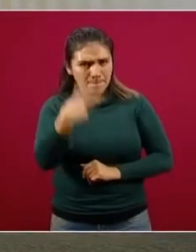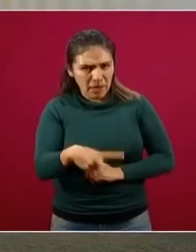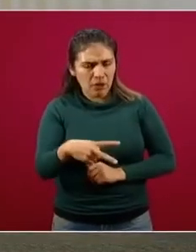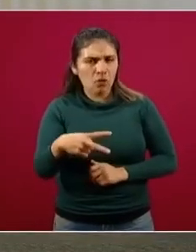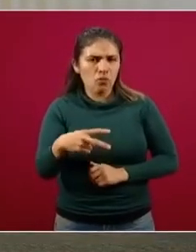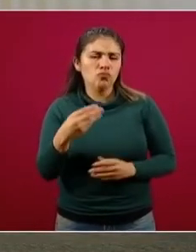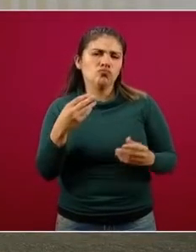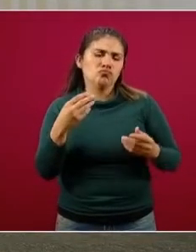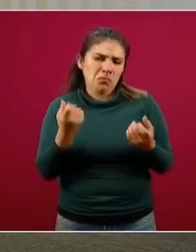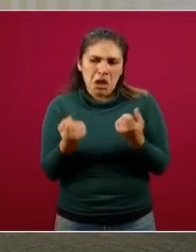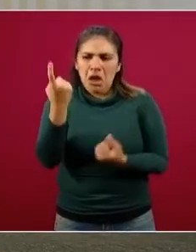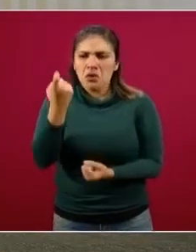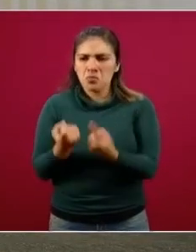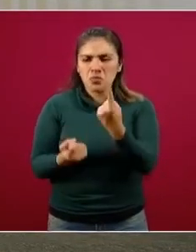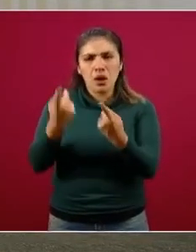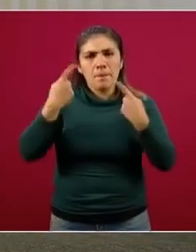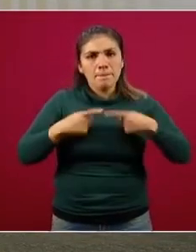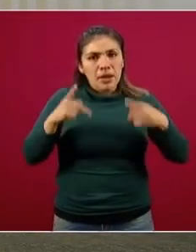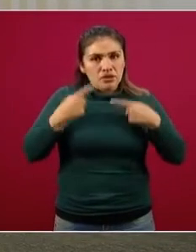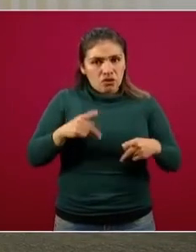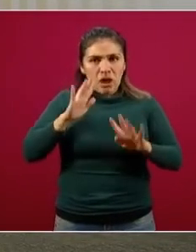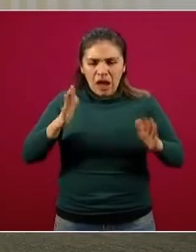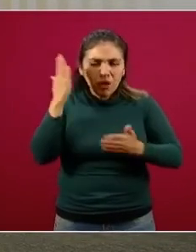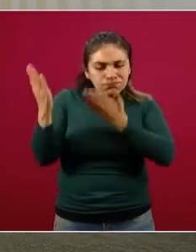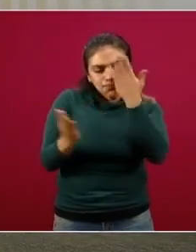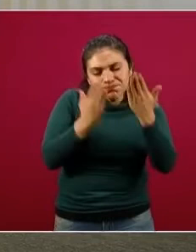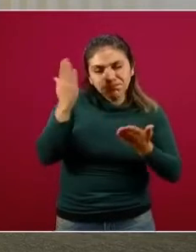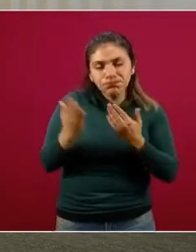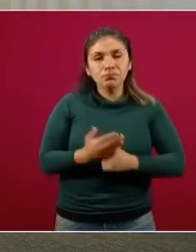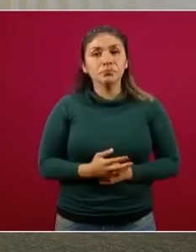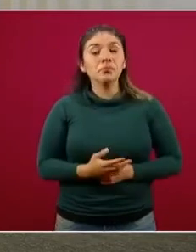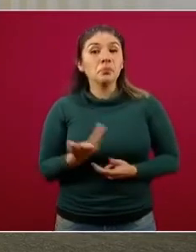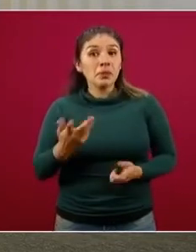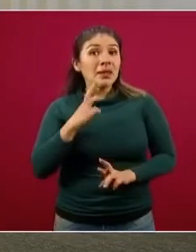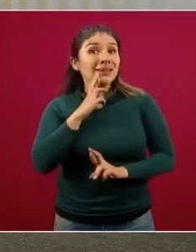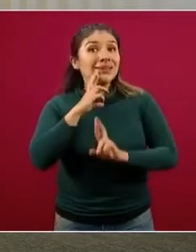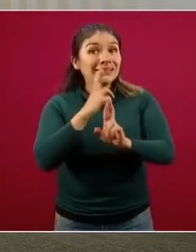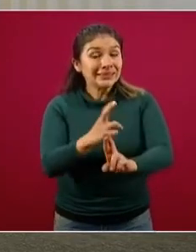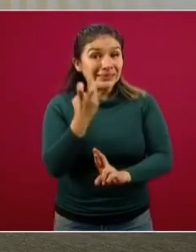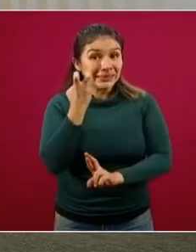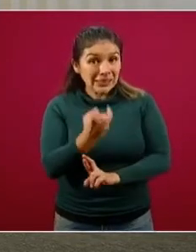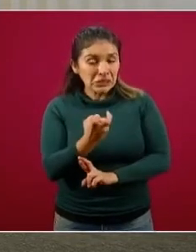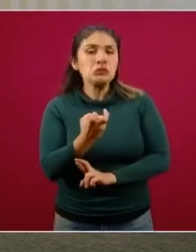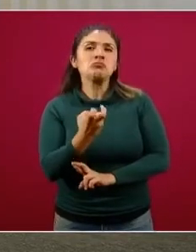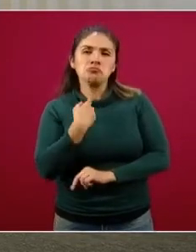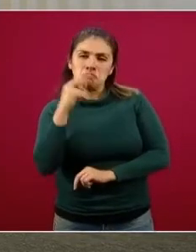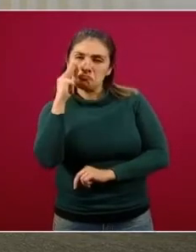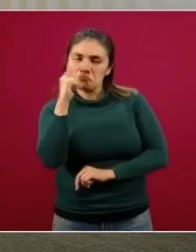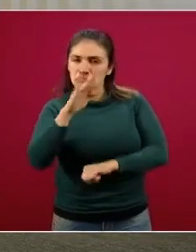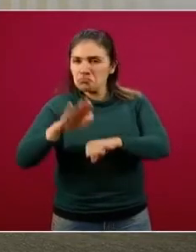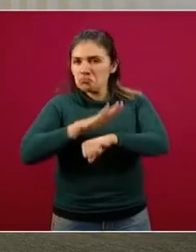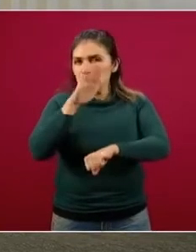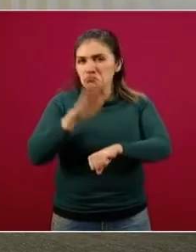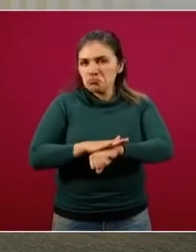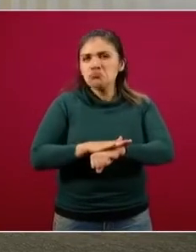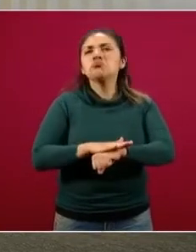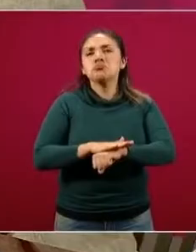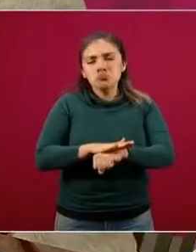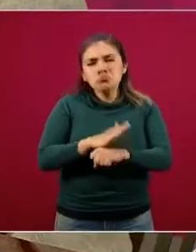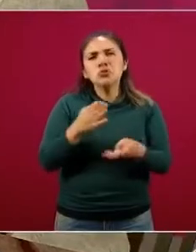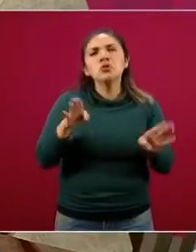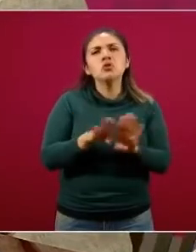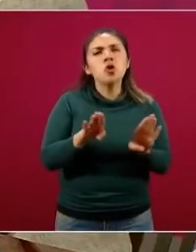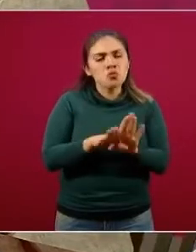cierta proporción de las personas estudiadas, y los resultados podríamos calificarlos en términos cualitativos